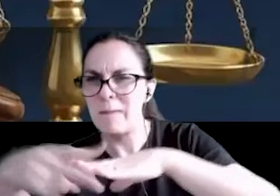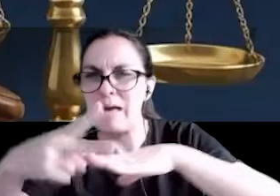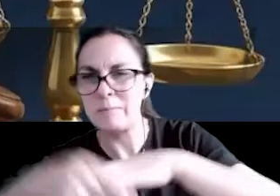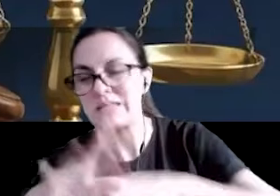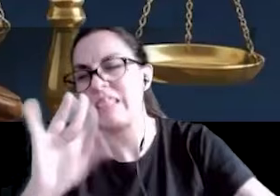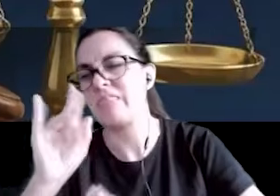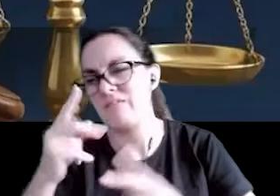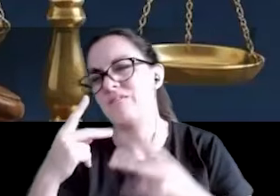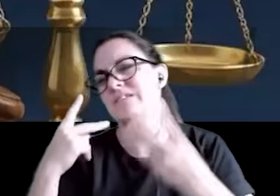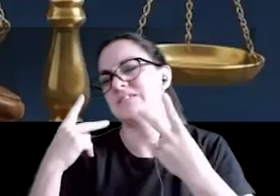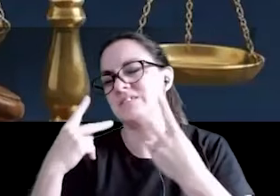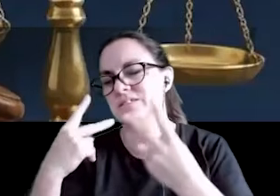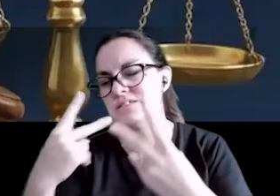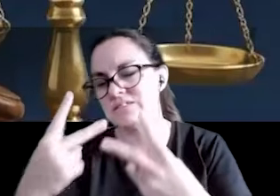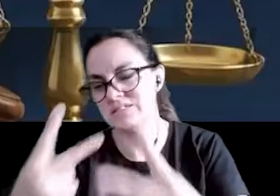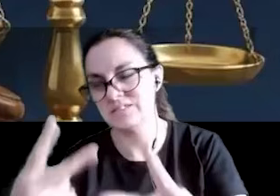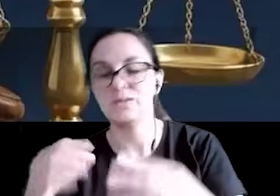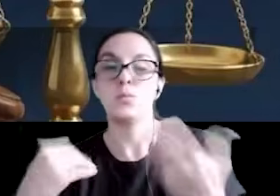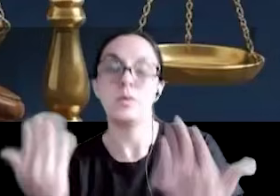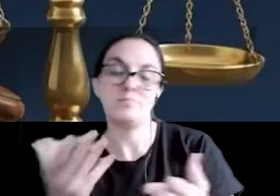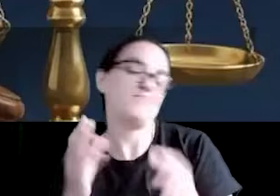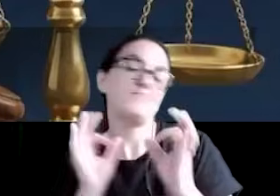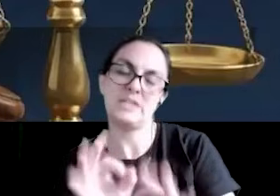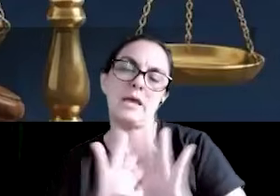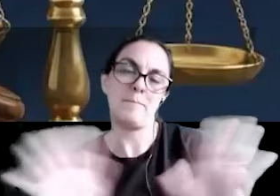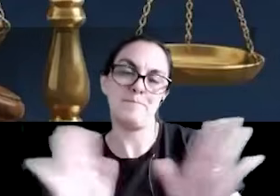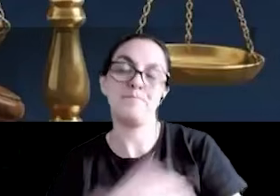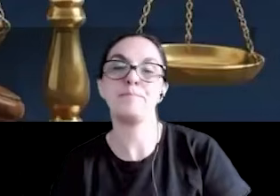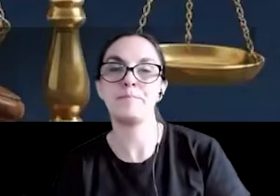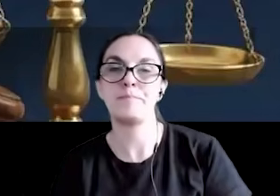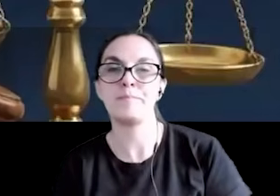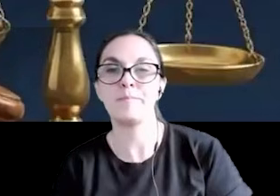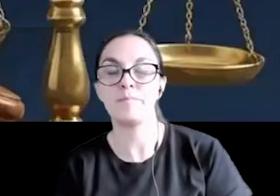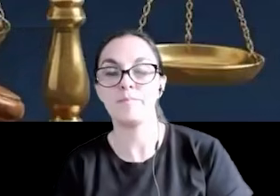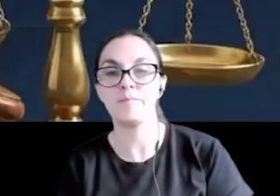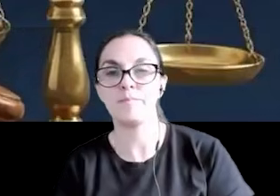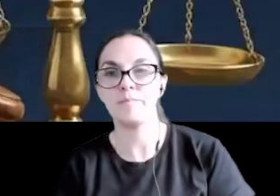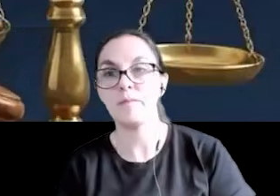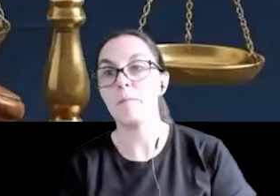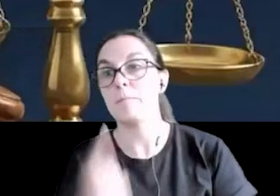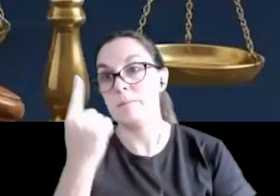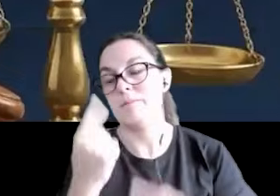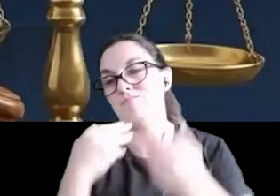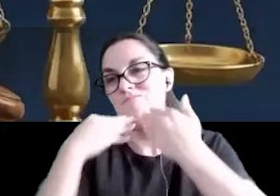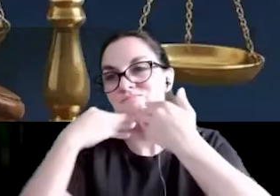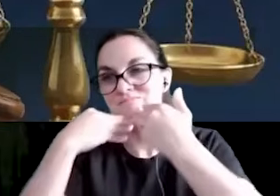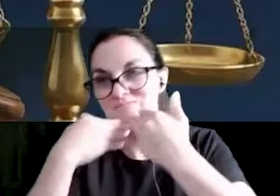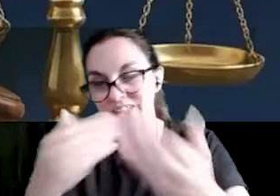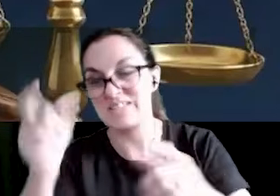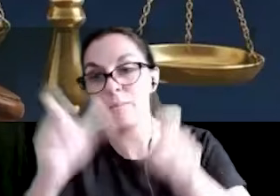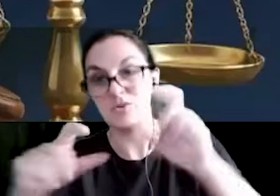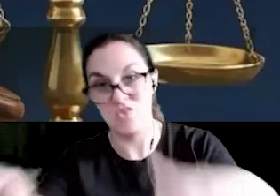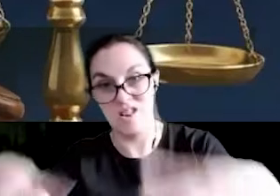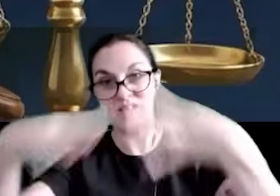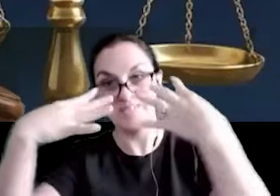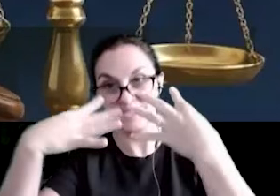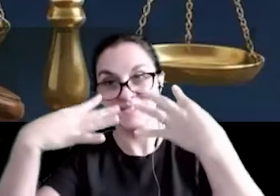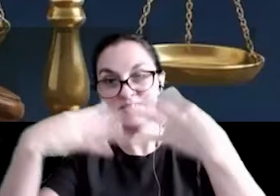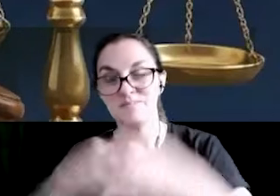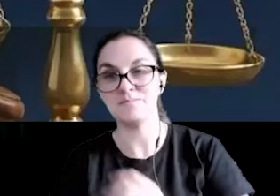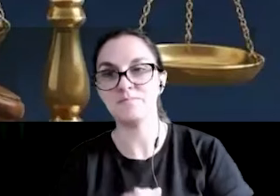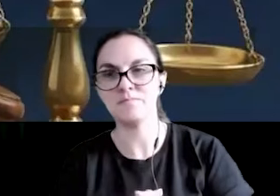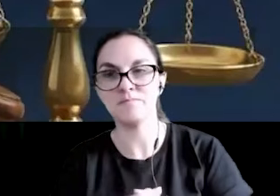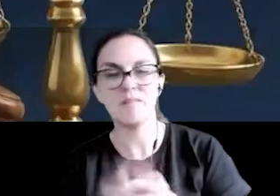caótico llegar, pero bueno, ya estamos acá. Ante todo, quiero agradecerles a los que están presentes. Veo muchas